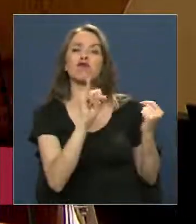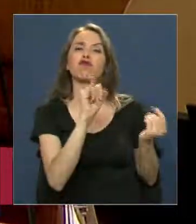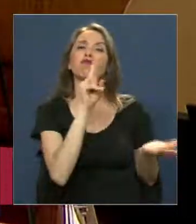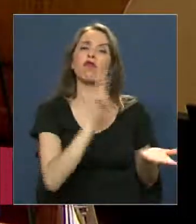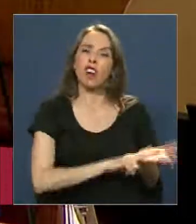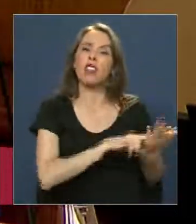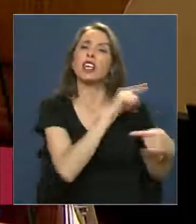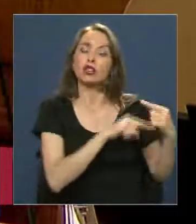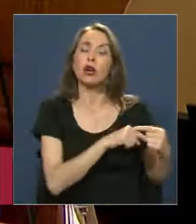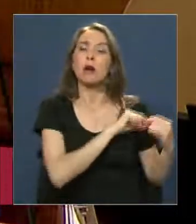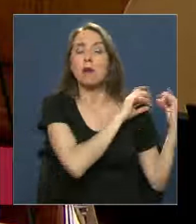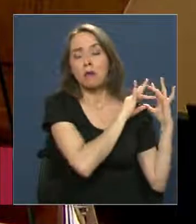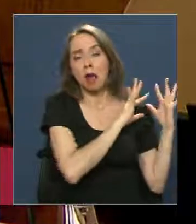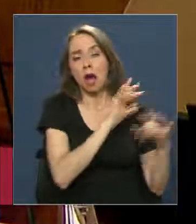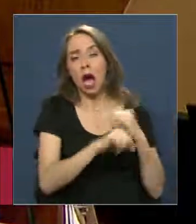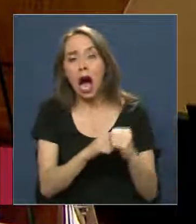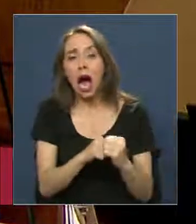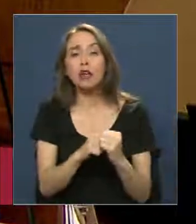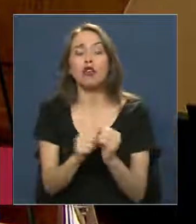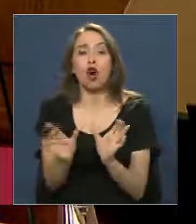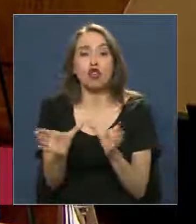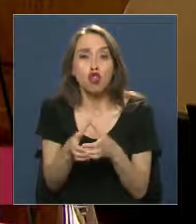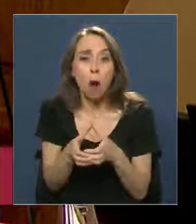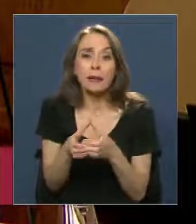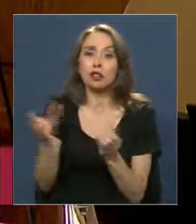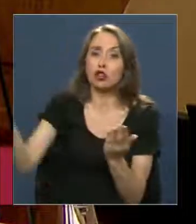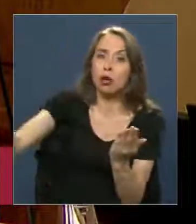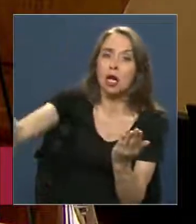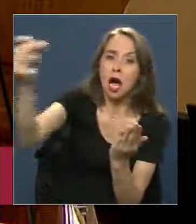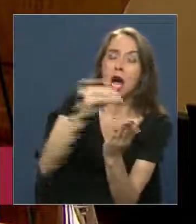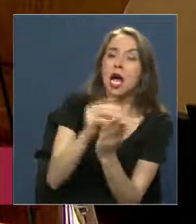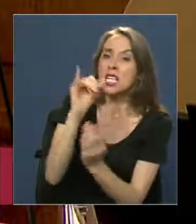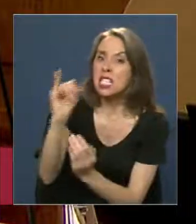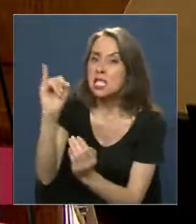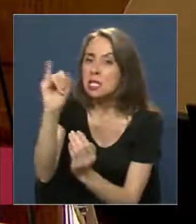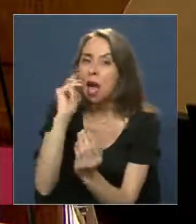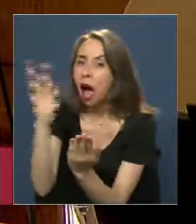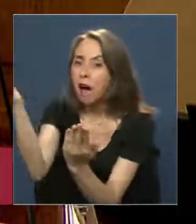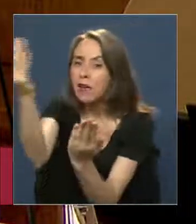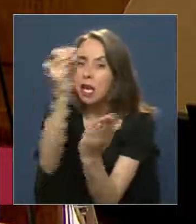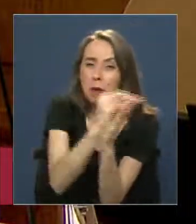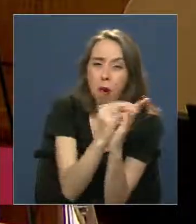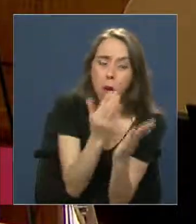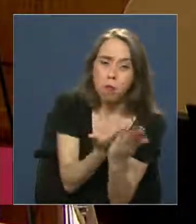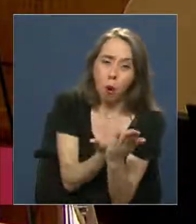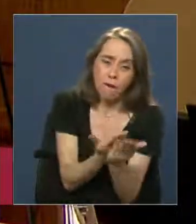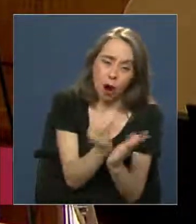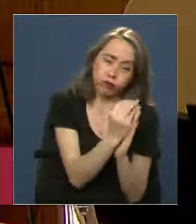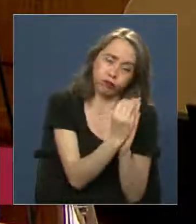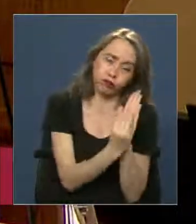durante décadas para recopilar estas violaciones de derechos humanos ocurridas en dictadura,